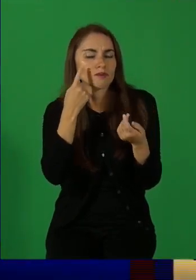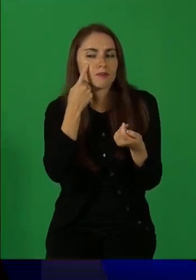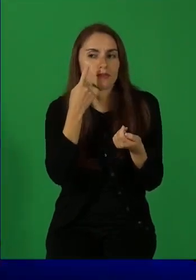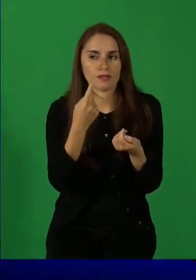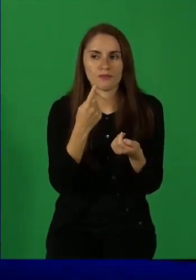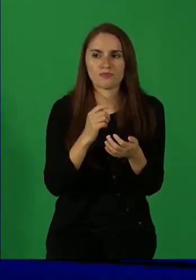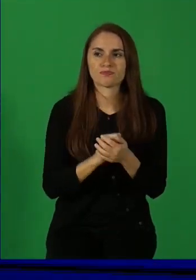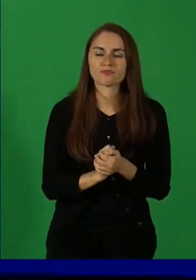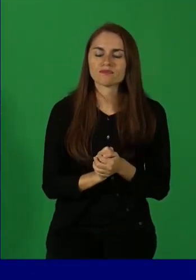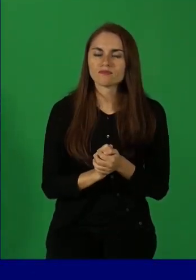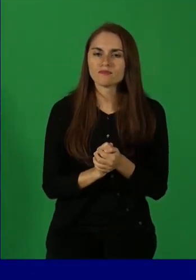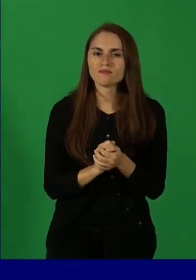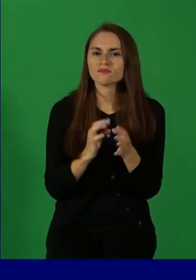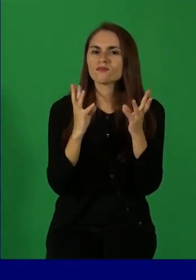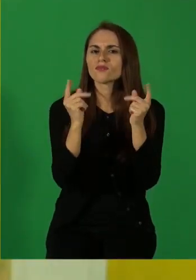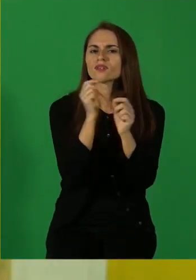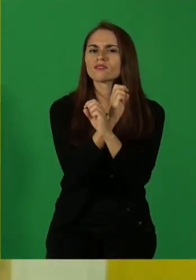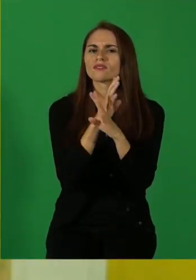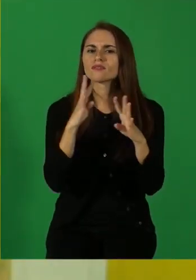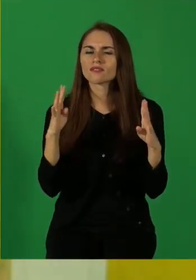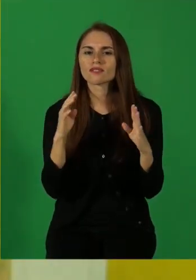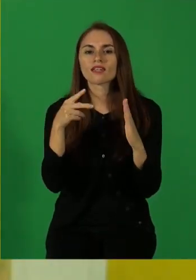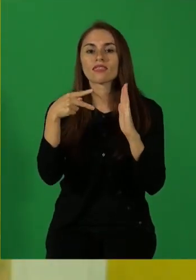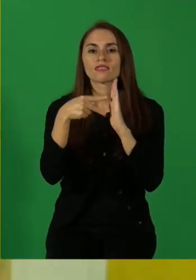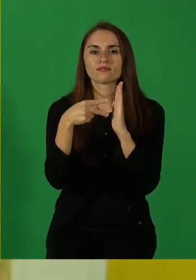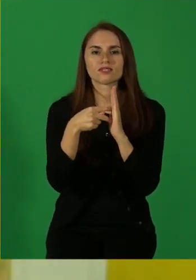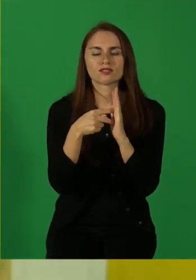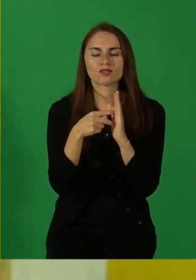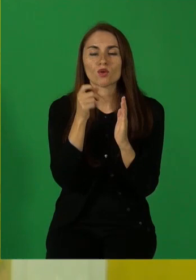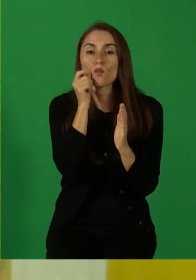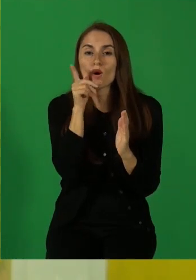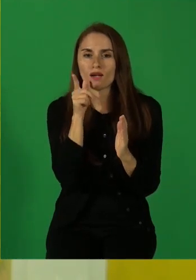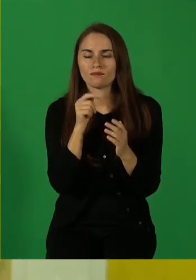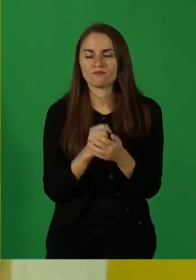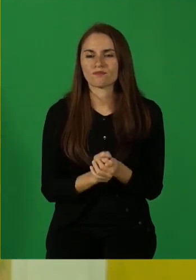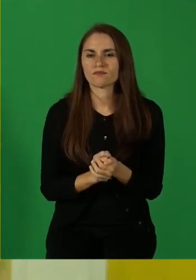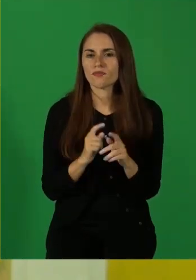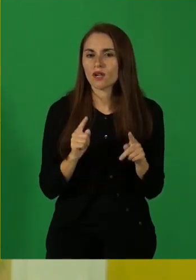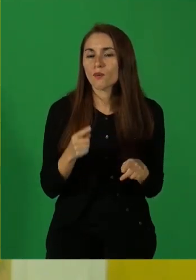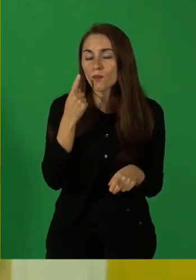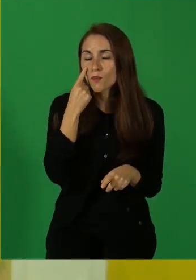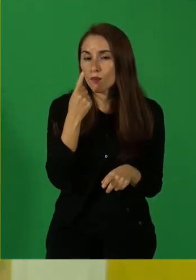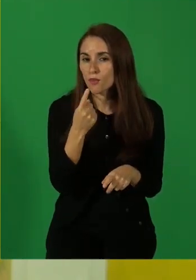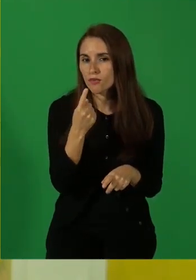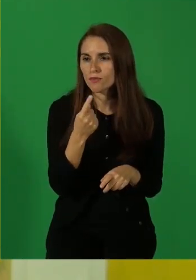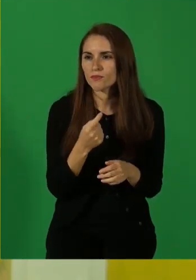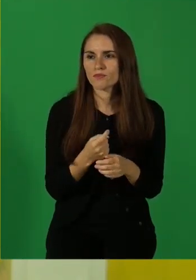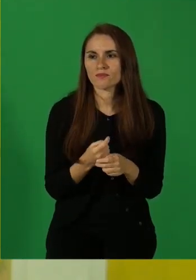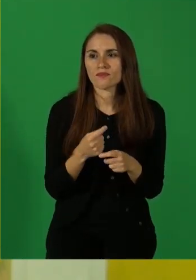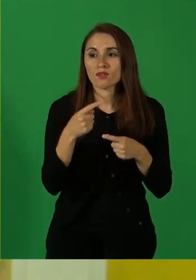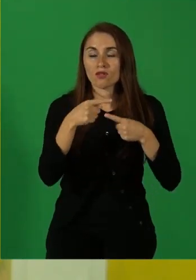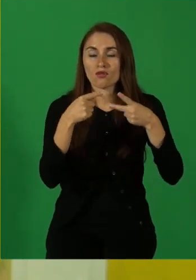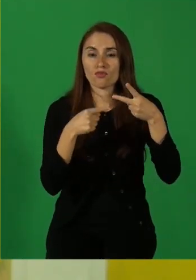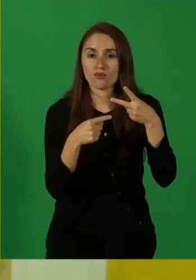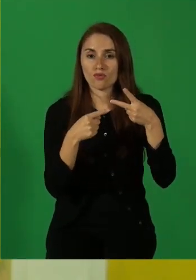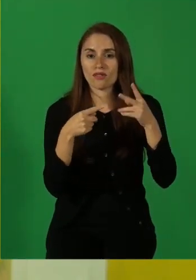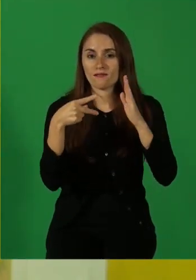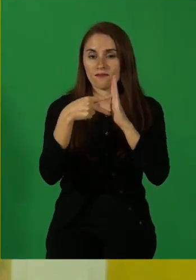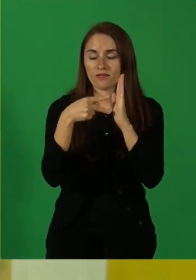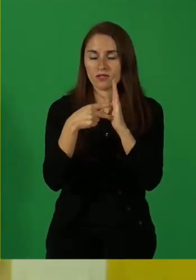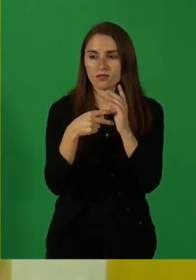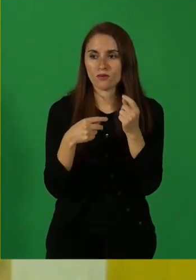Veamos en los números enteros qué tipo de divisiones podemos encontrar. Fíjate bien, tenemos estas dos primeras